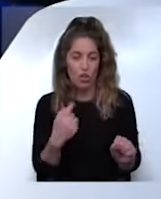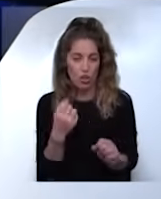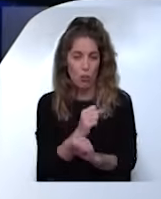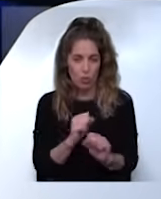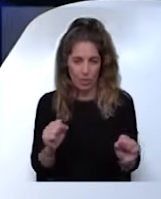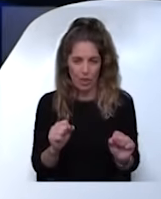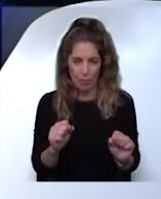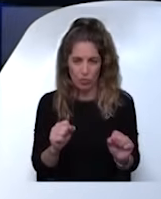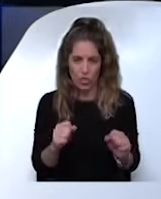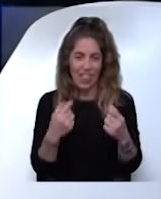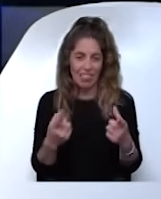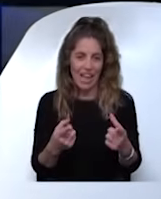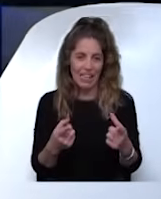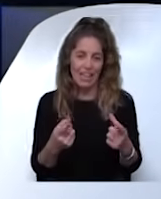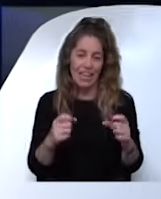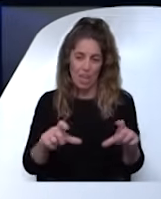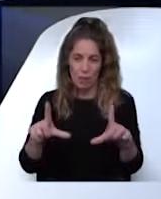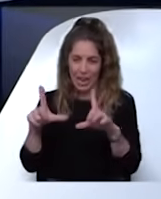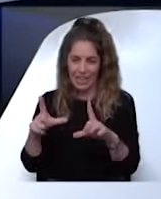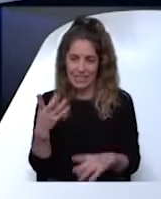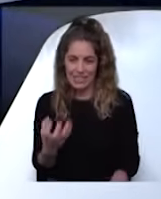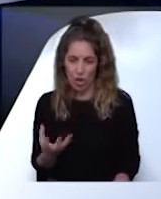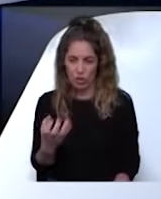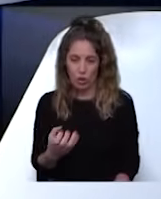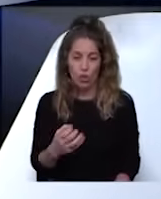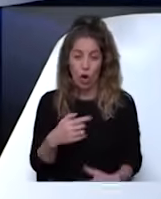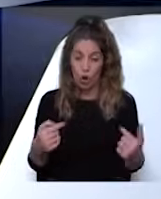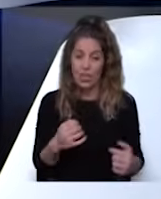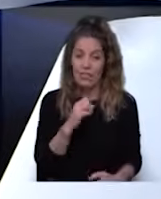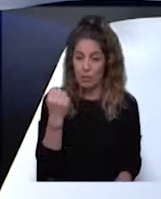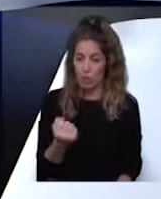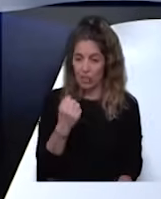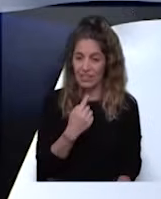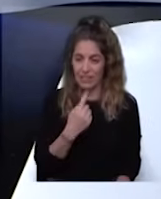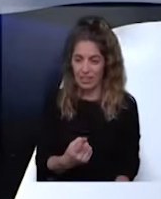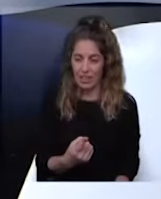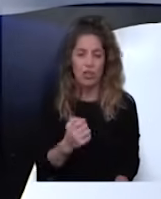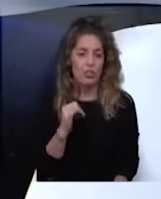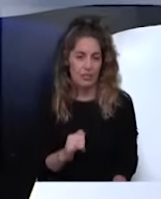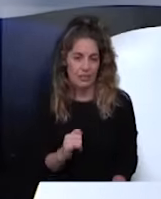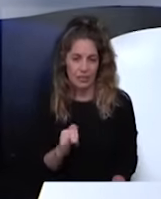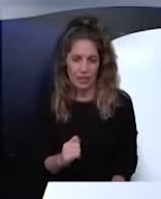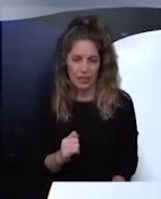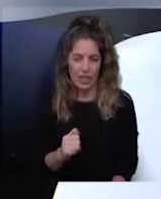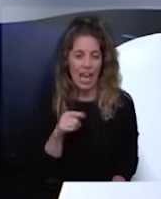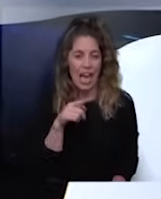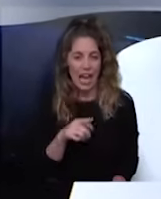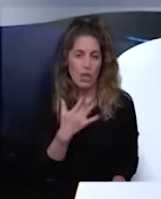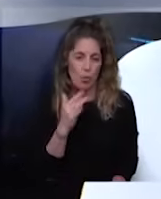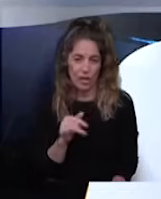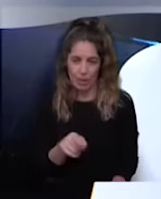vestir eh estos audios cosas importantes también se dijeron ahí eh Sí sí eh Por supuesto allí por